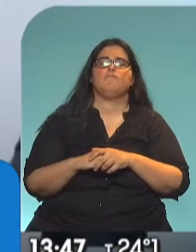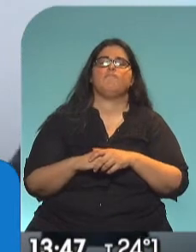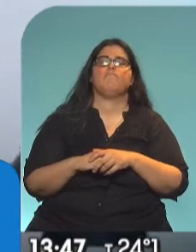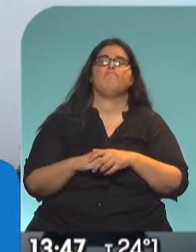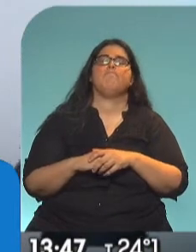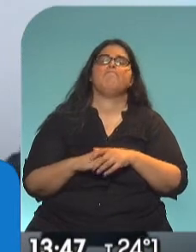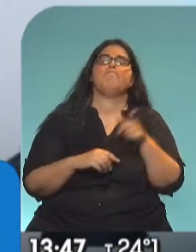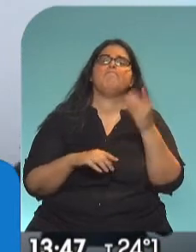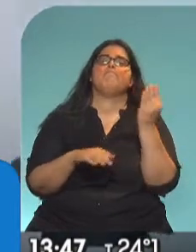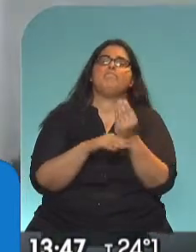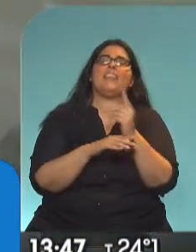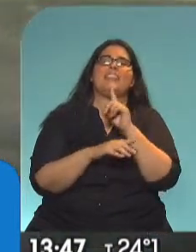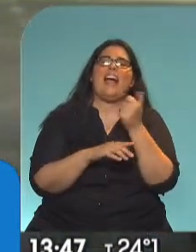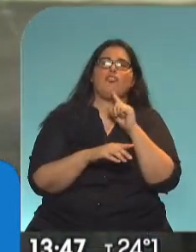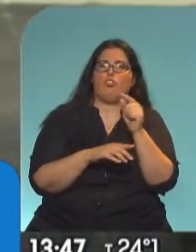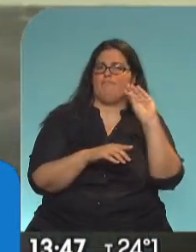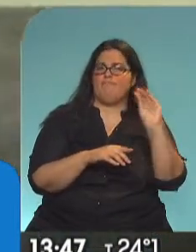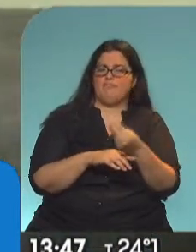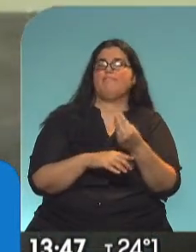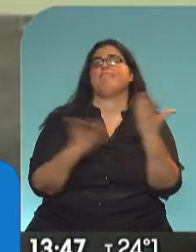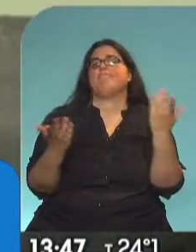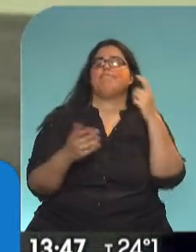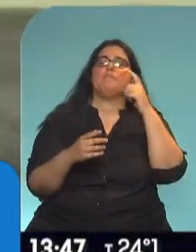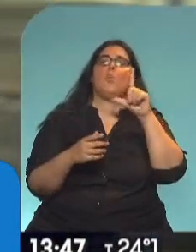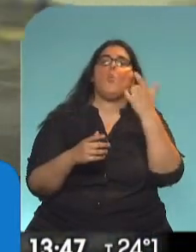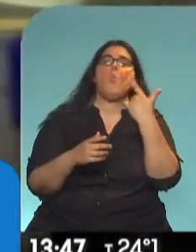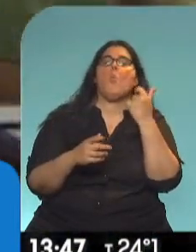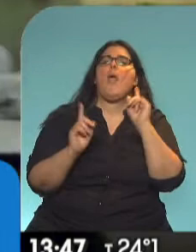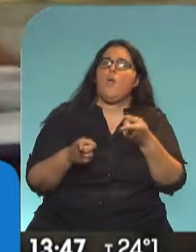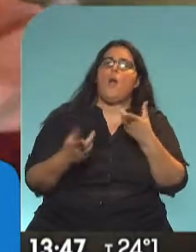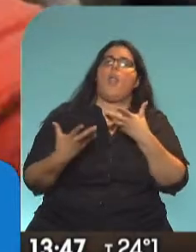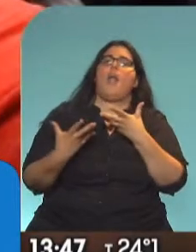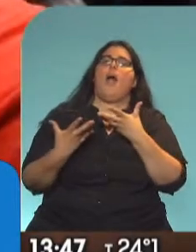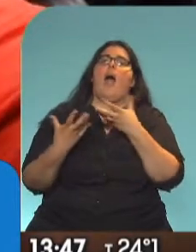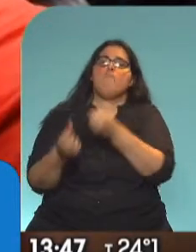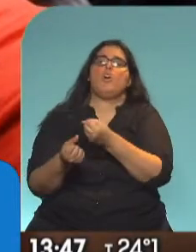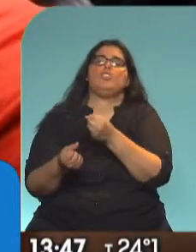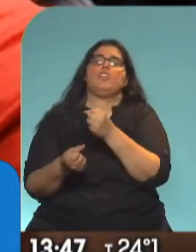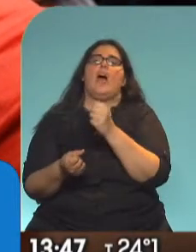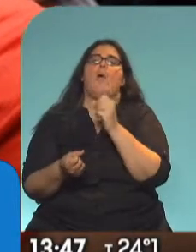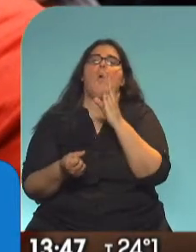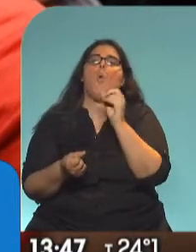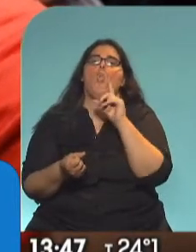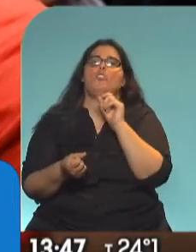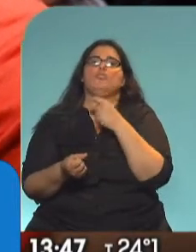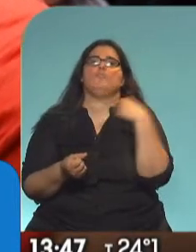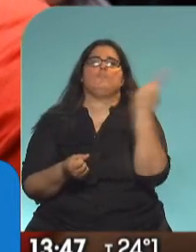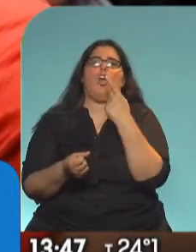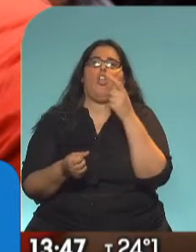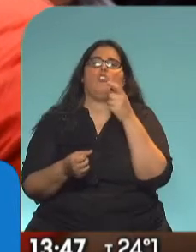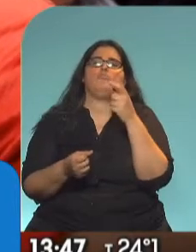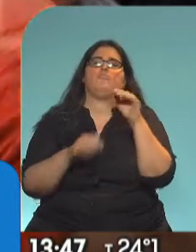de su postulante Gilmar Tato, el expresidente Lula da Silva salió a respaldar abiertamente a Boulos y pidió el voto de todos